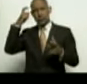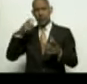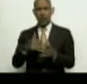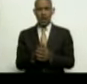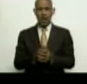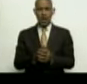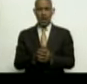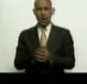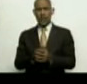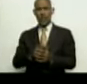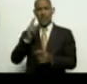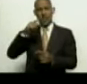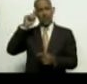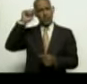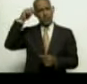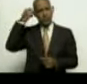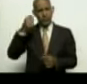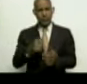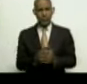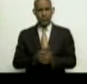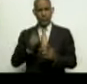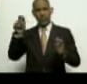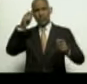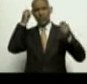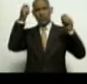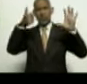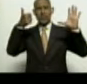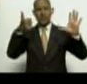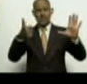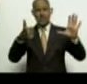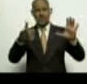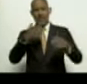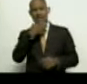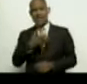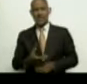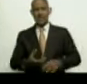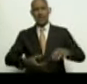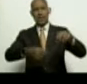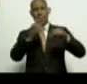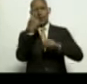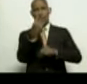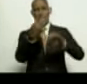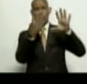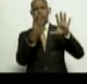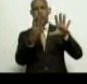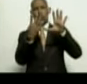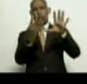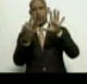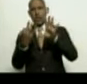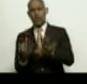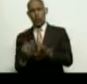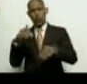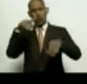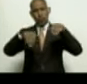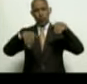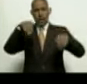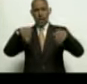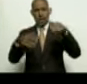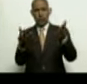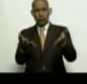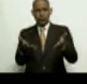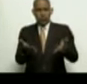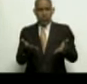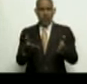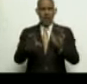de realización con su victoria el 6 de diciembre de 1998, luego la aprobación por voto popular de la Constitución de la